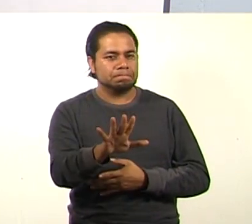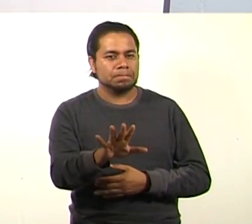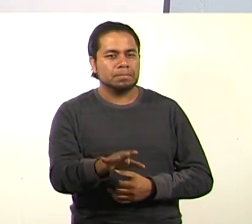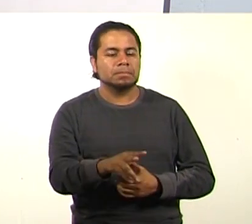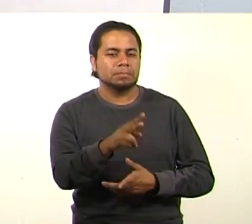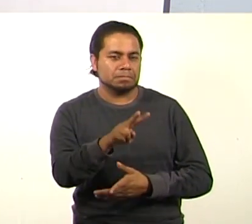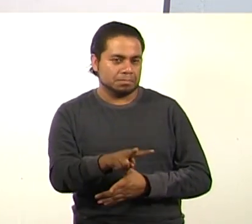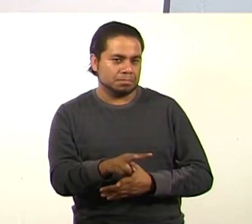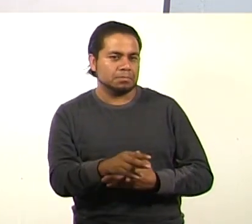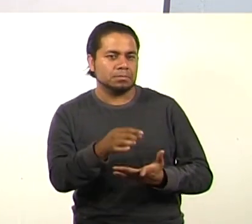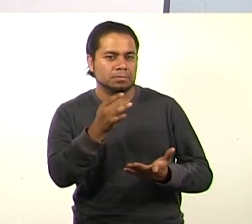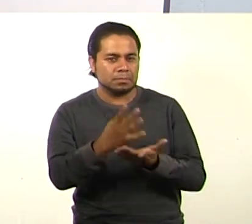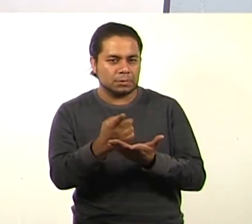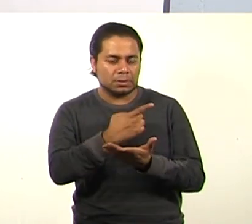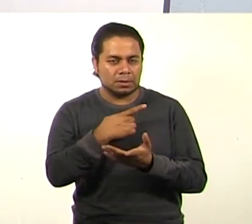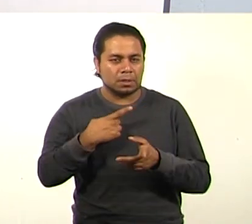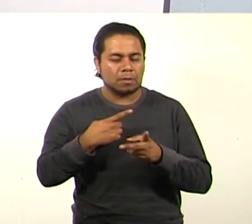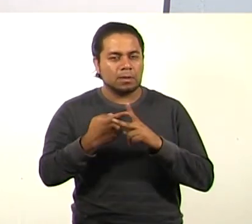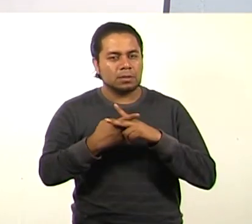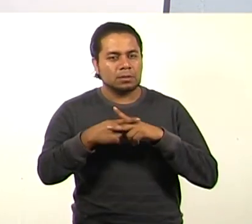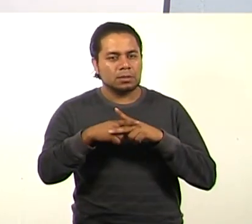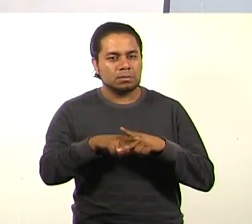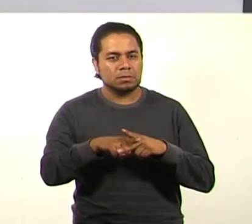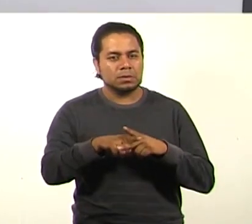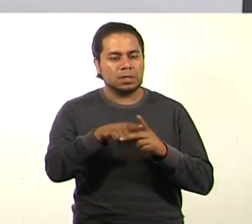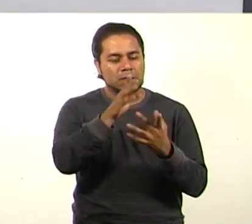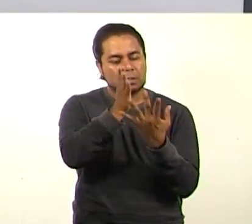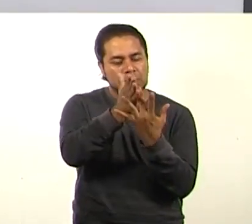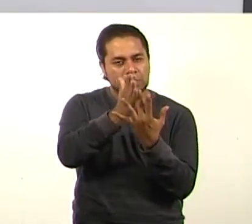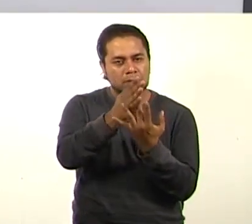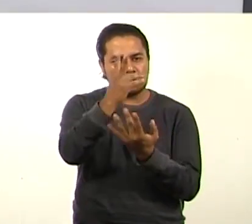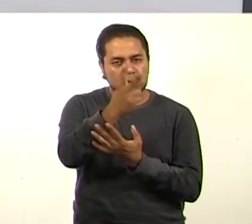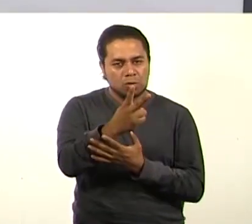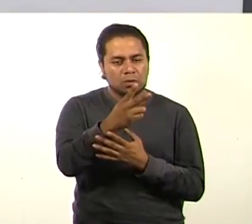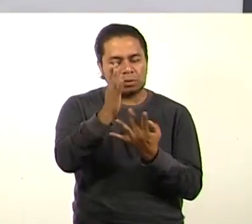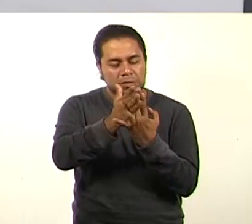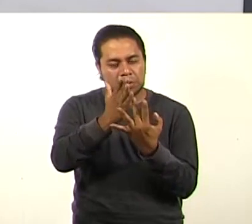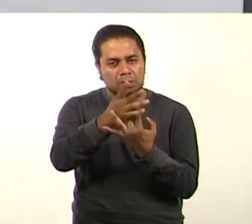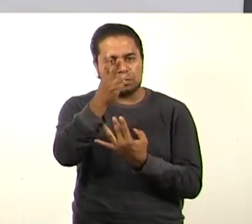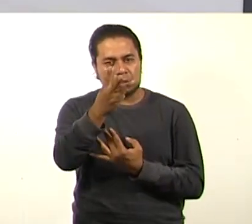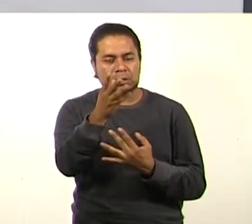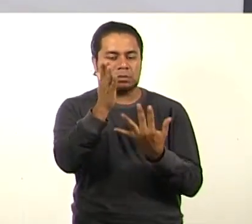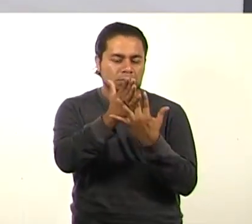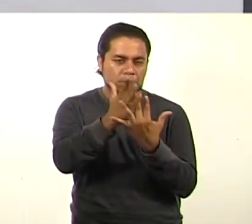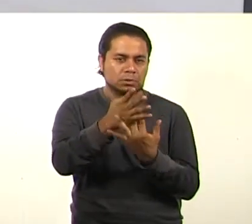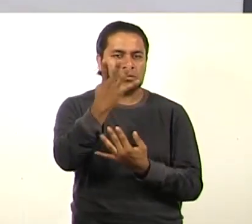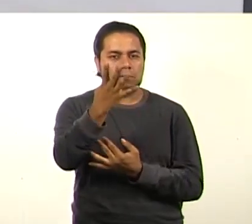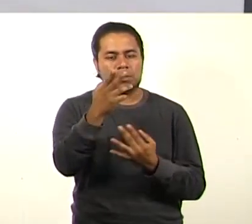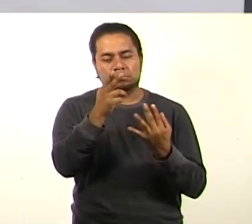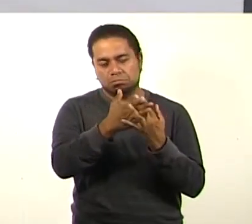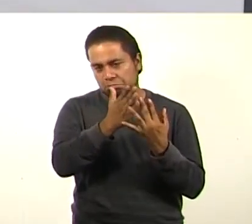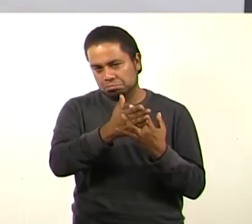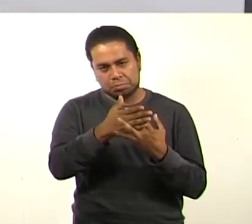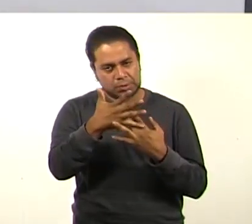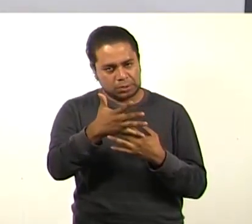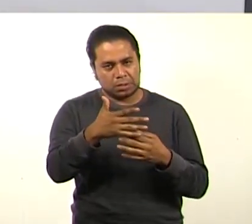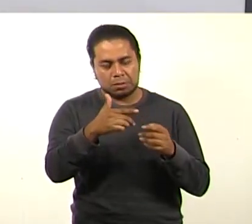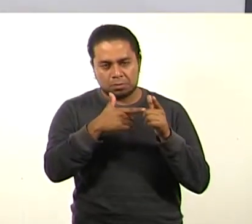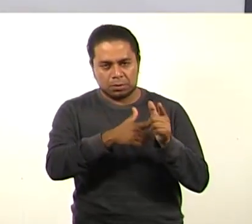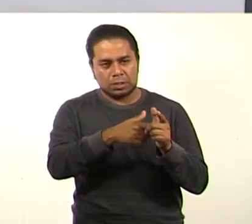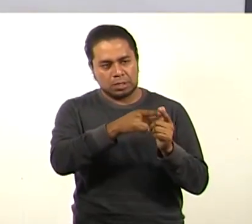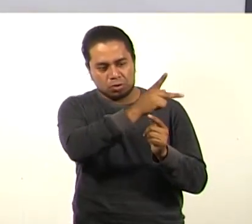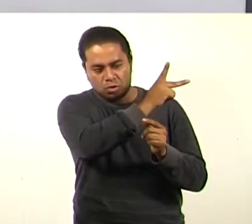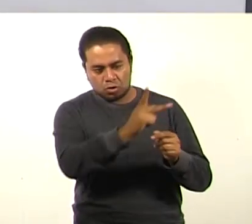¿no? Solamente tienen que empezar dividiendo entre 2 y así seguir hasta que todas sus columnas sean